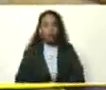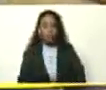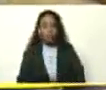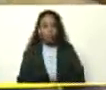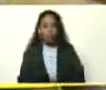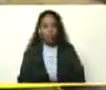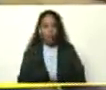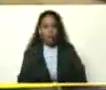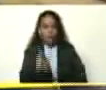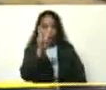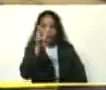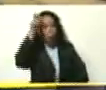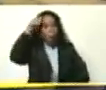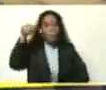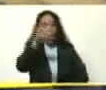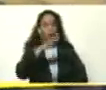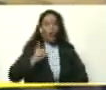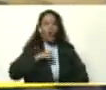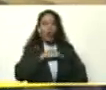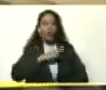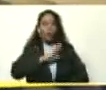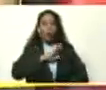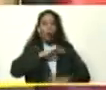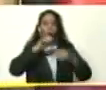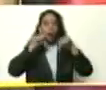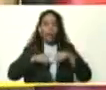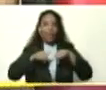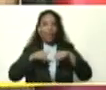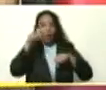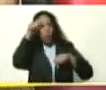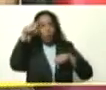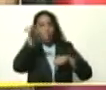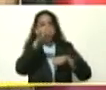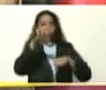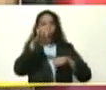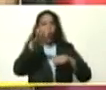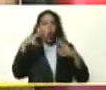Y los dos pueblos de nuestra esencia somos pueblos de Dios.